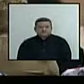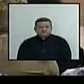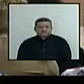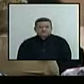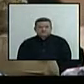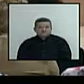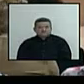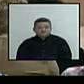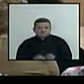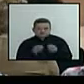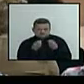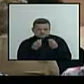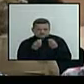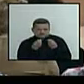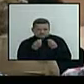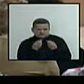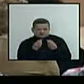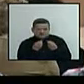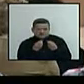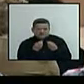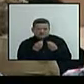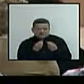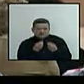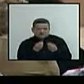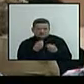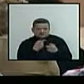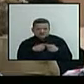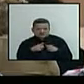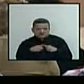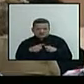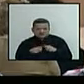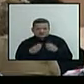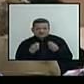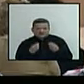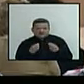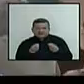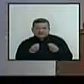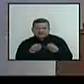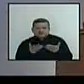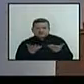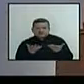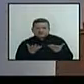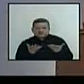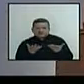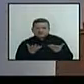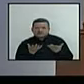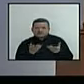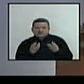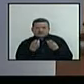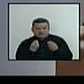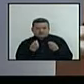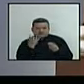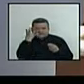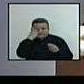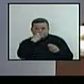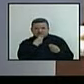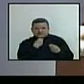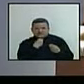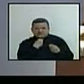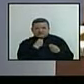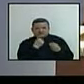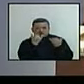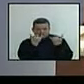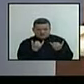Hay tanta densidad, tanta profundidad y tanta belleza en